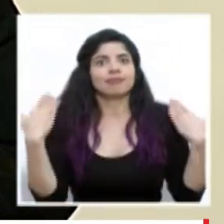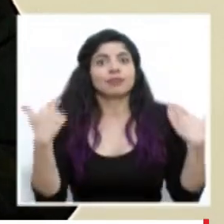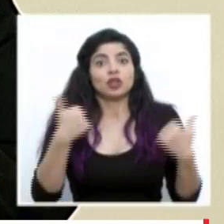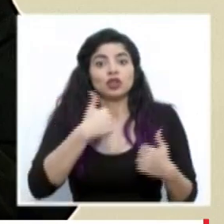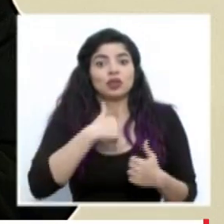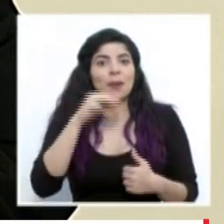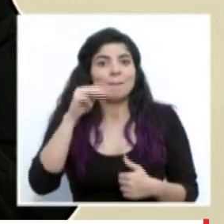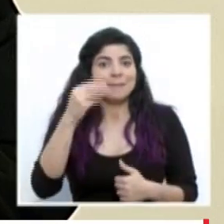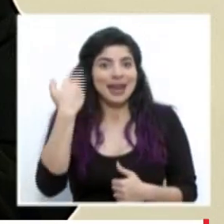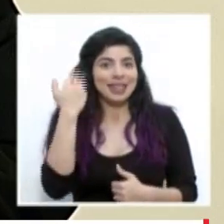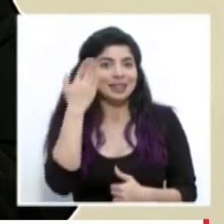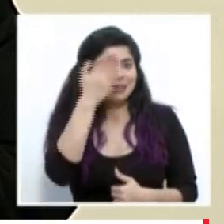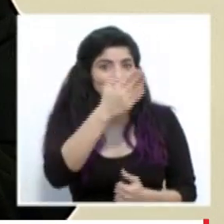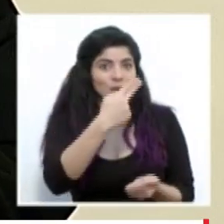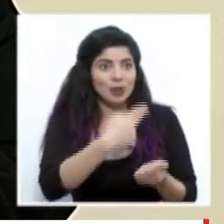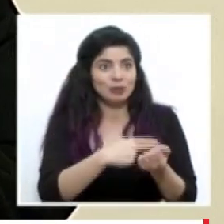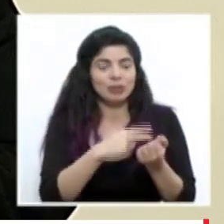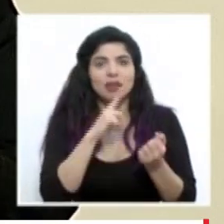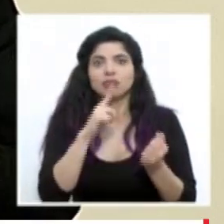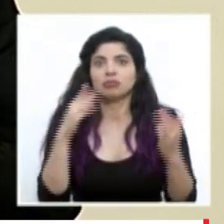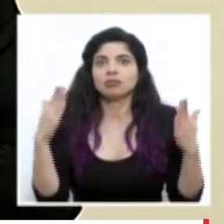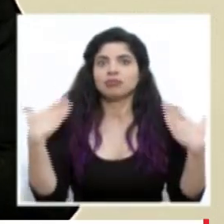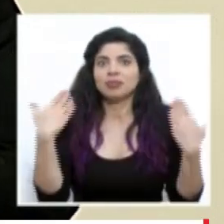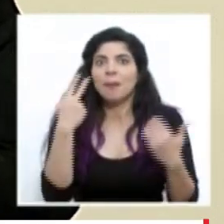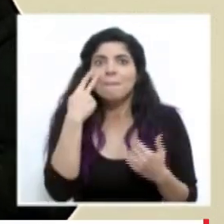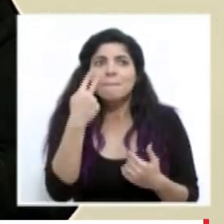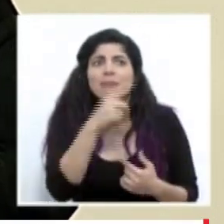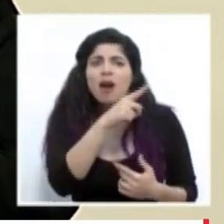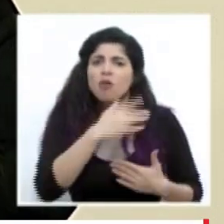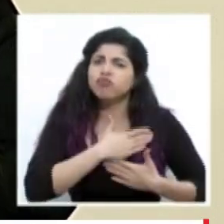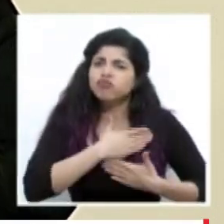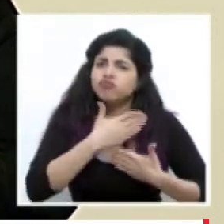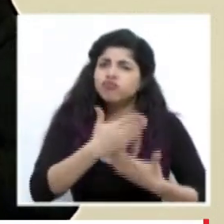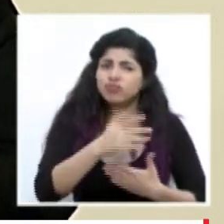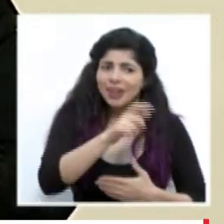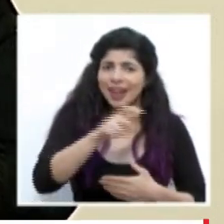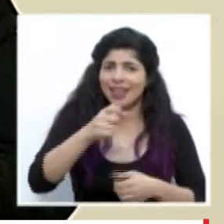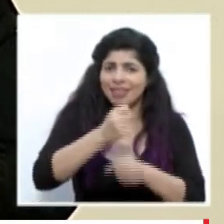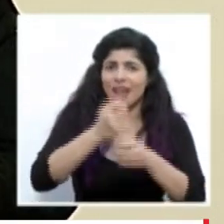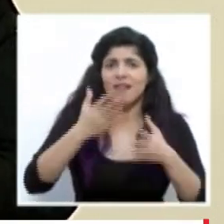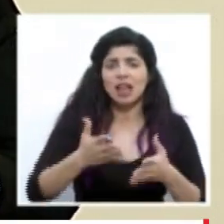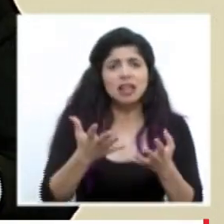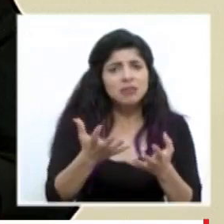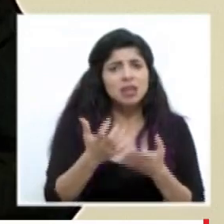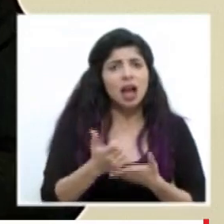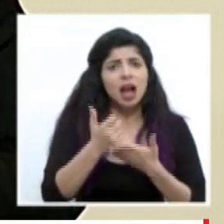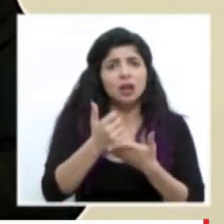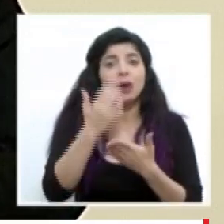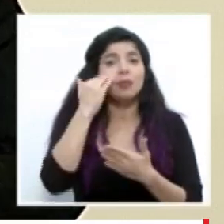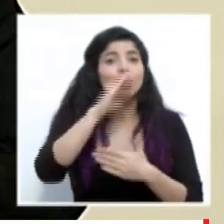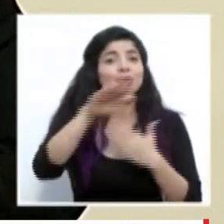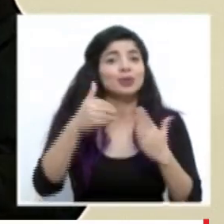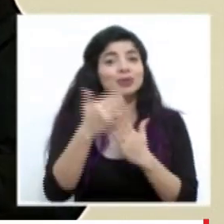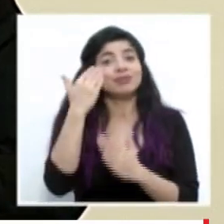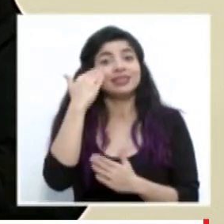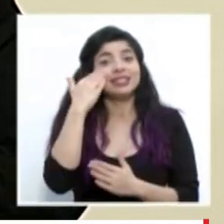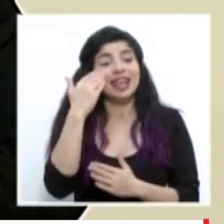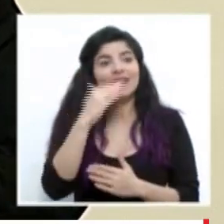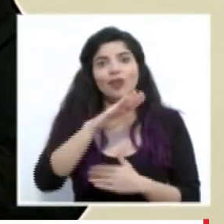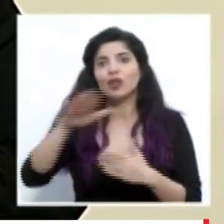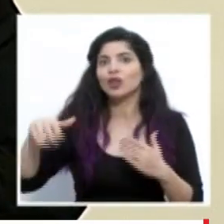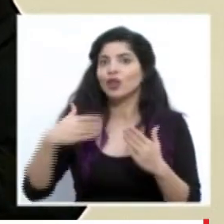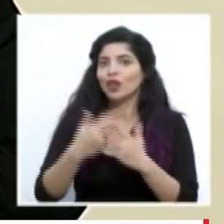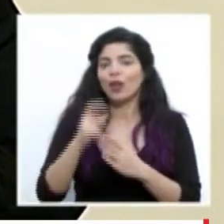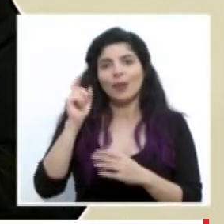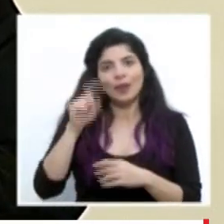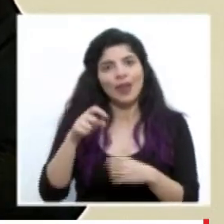yo fui el martes que fui al hospital, da gusto ver la disposición del personal a ayudar, porque todos sabemos que aquí todos tenemos que